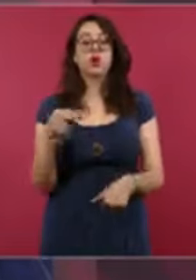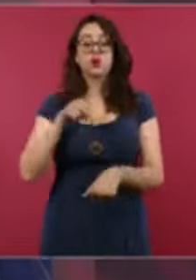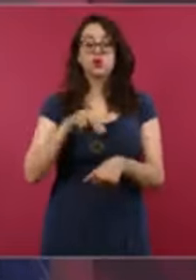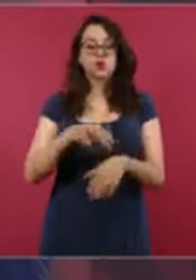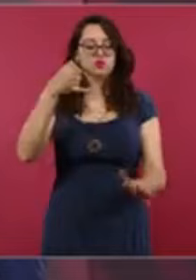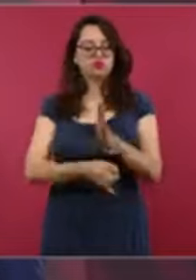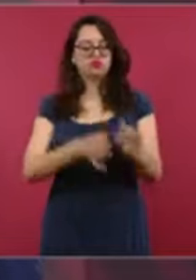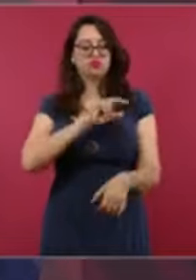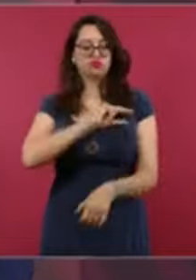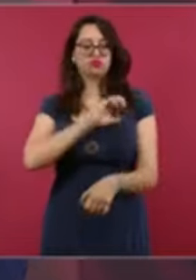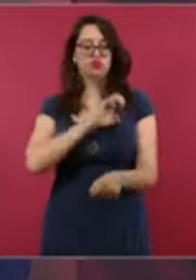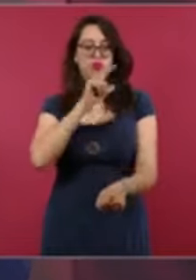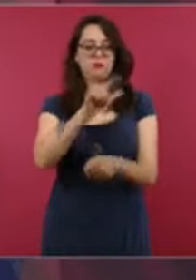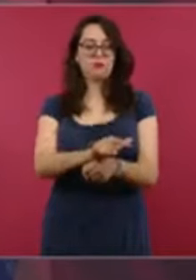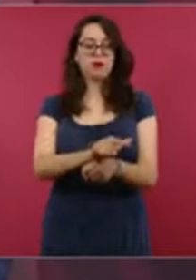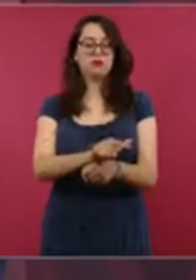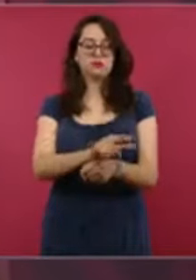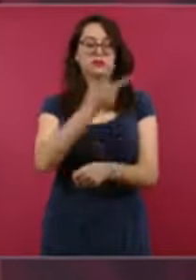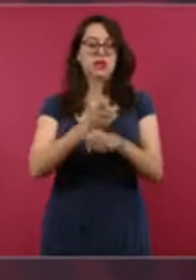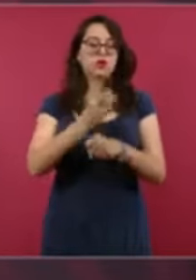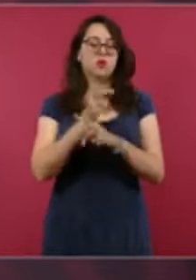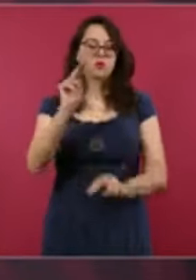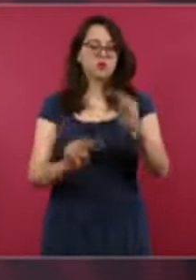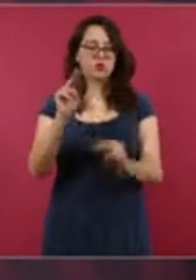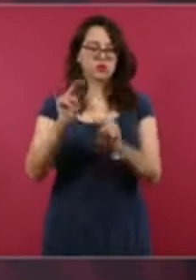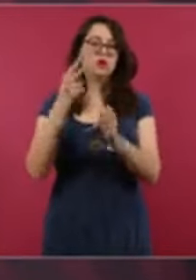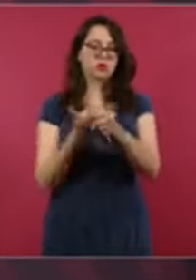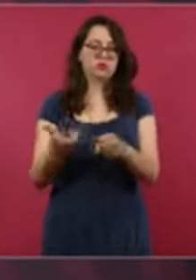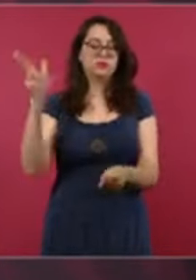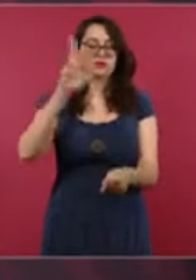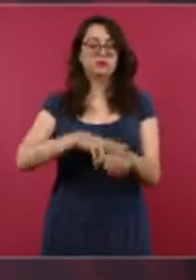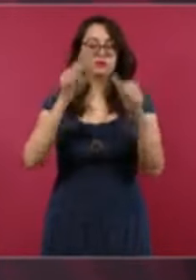especialistas para la atención del segundo nivel